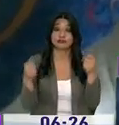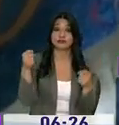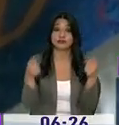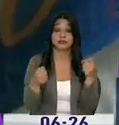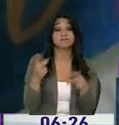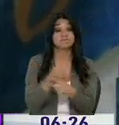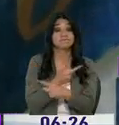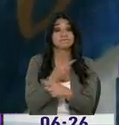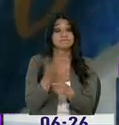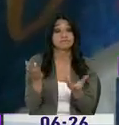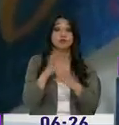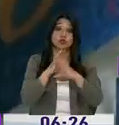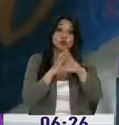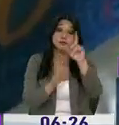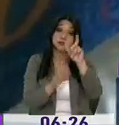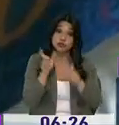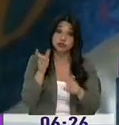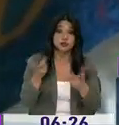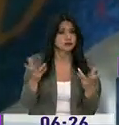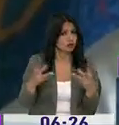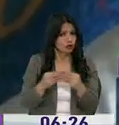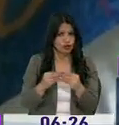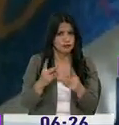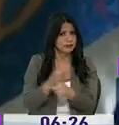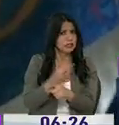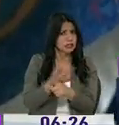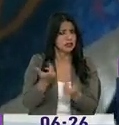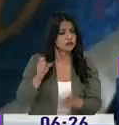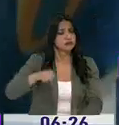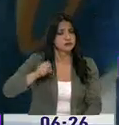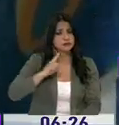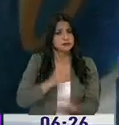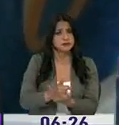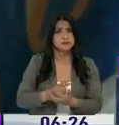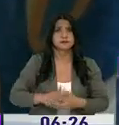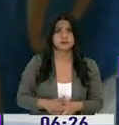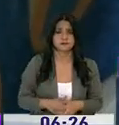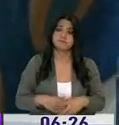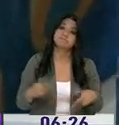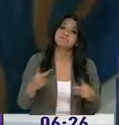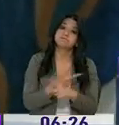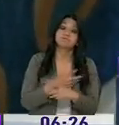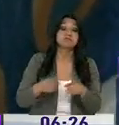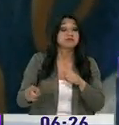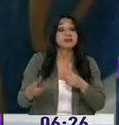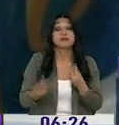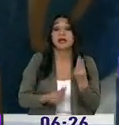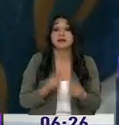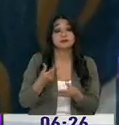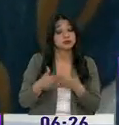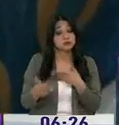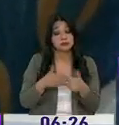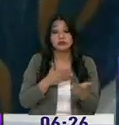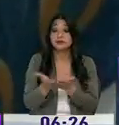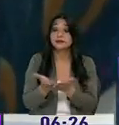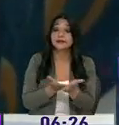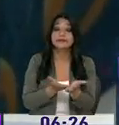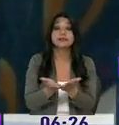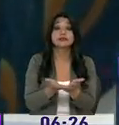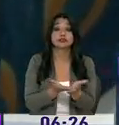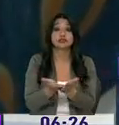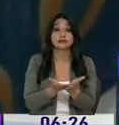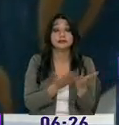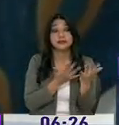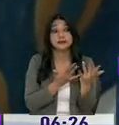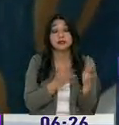para el carro y la gente que vive aquí. Bastante peligroso, pero nos toca, por servir a la gente, nos toca esperar que